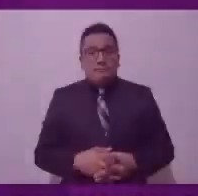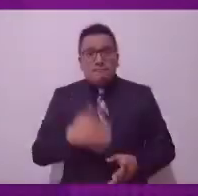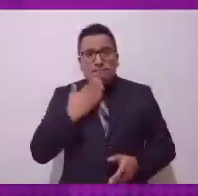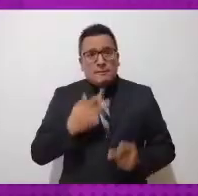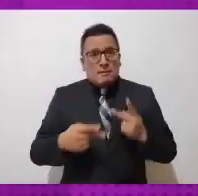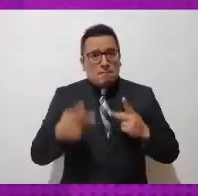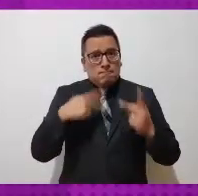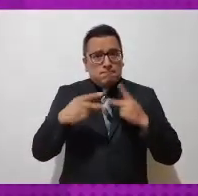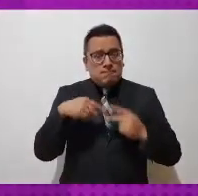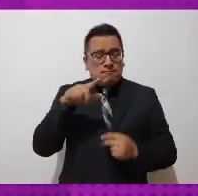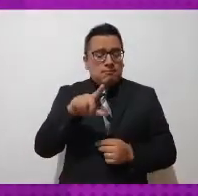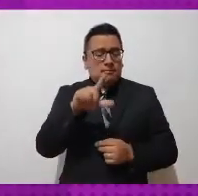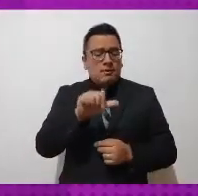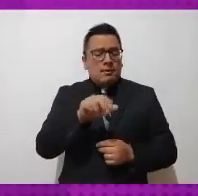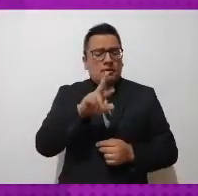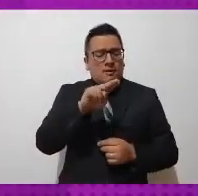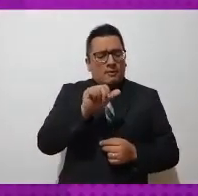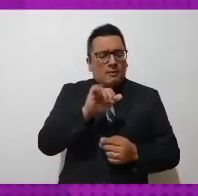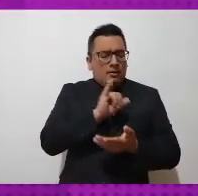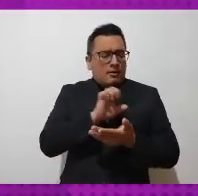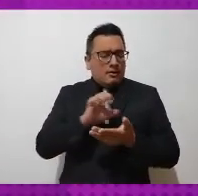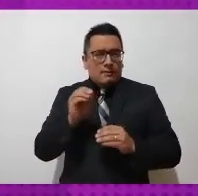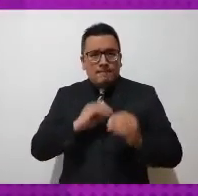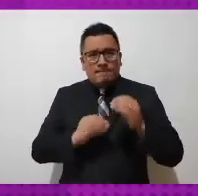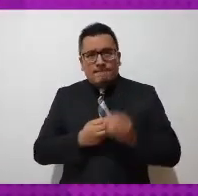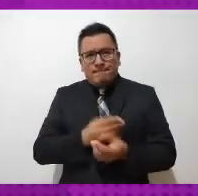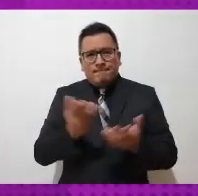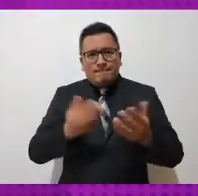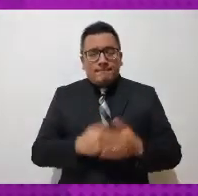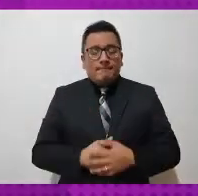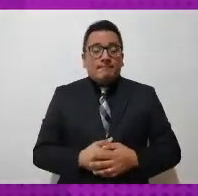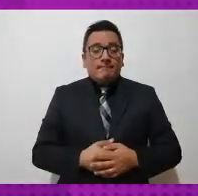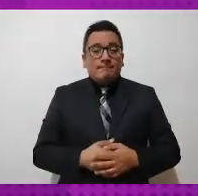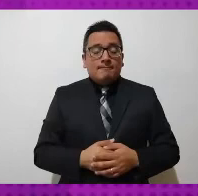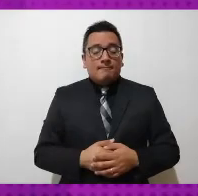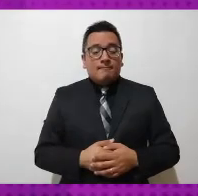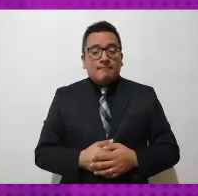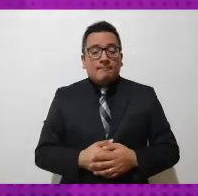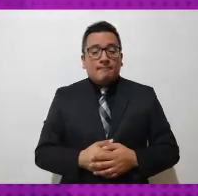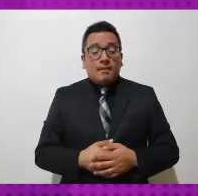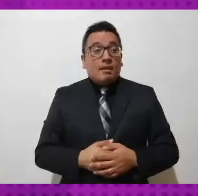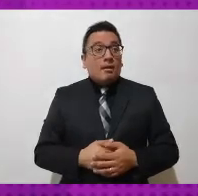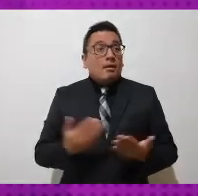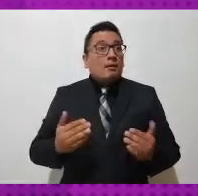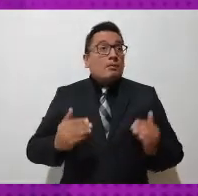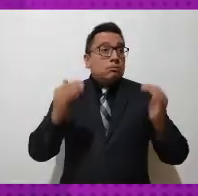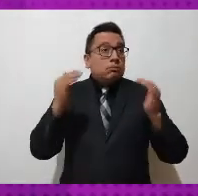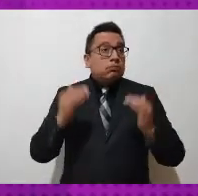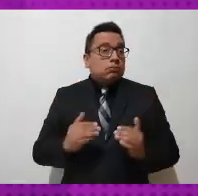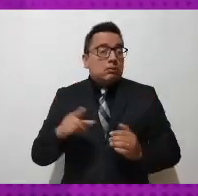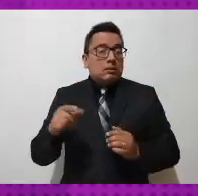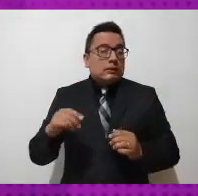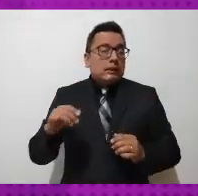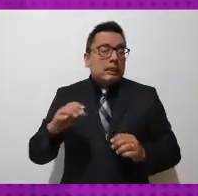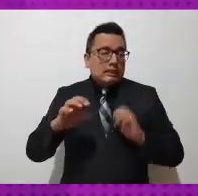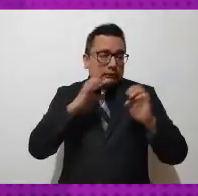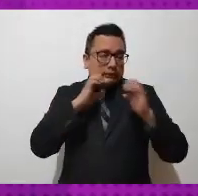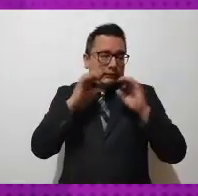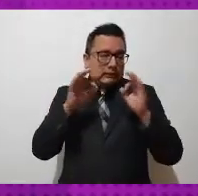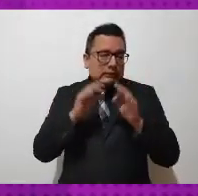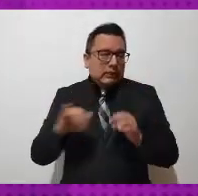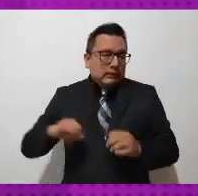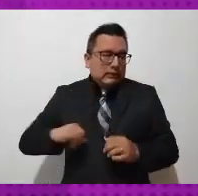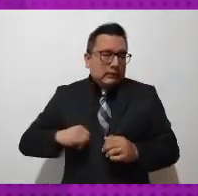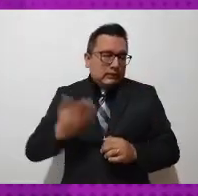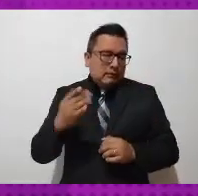Ya regresamos, está usted en La Urna, programa de radio y televisión del Instituto Electoral de Coahuila, y continuamos con esta interesante entrevista que lleva a cabo